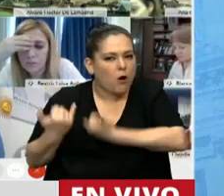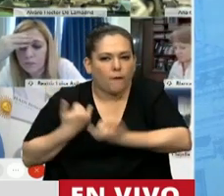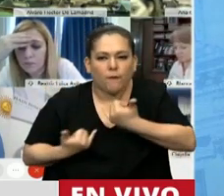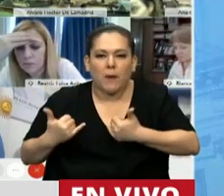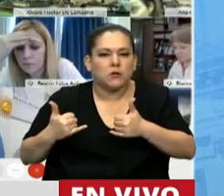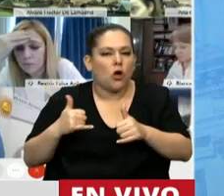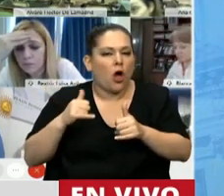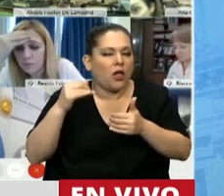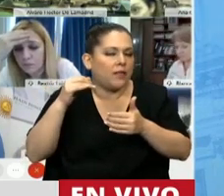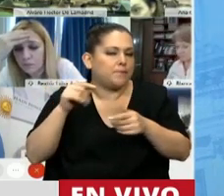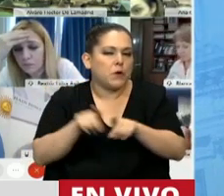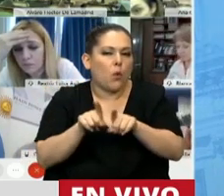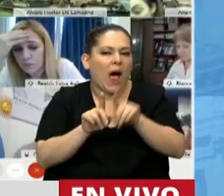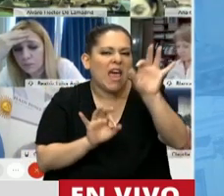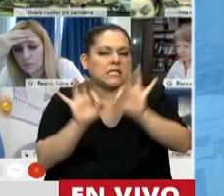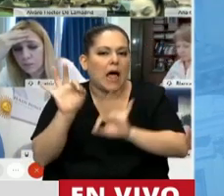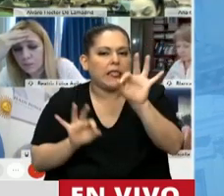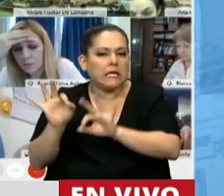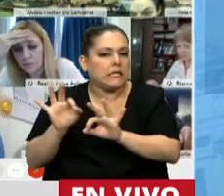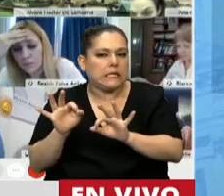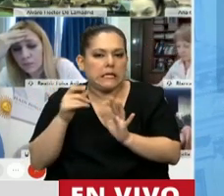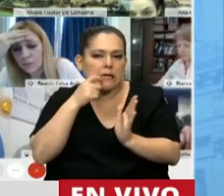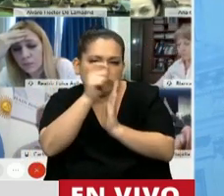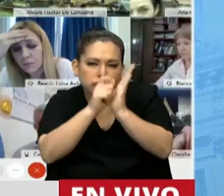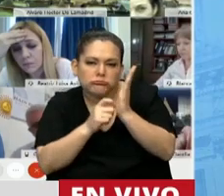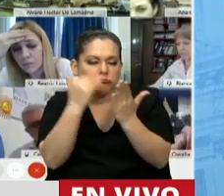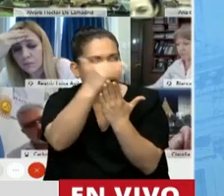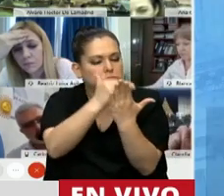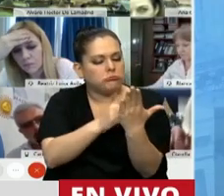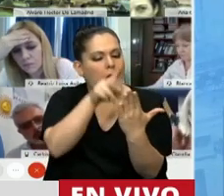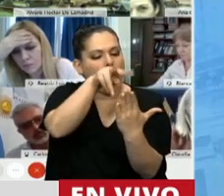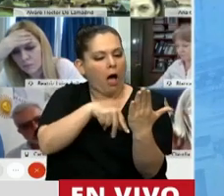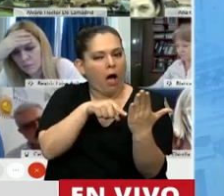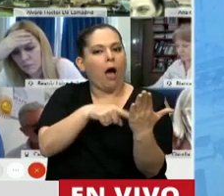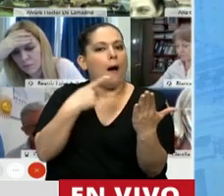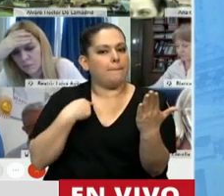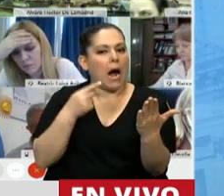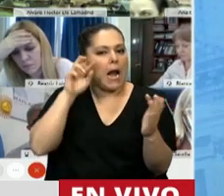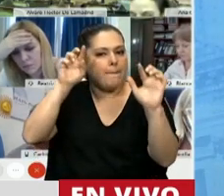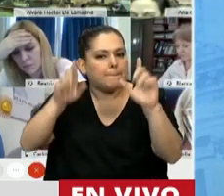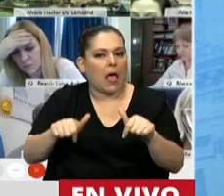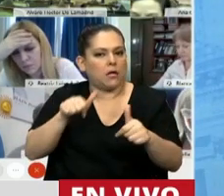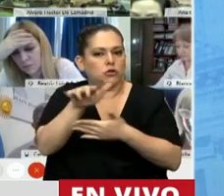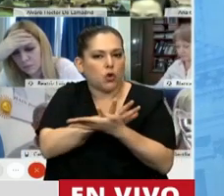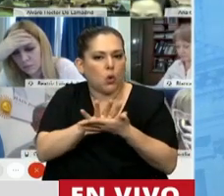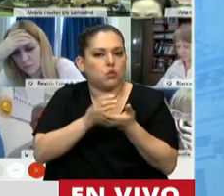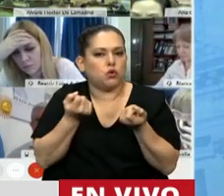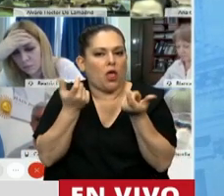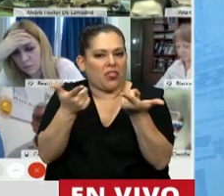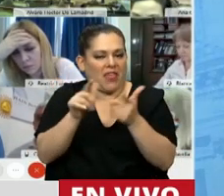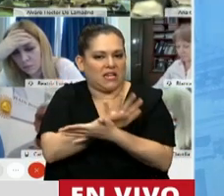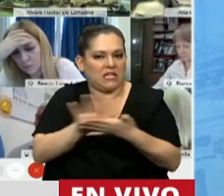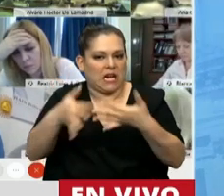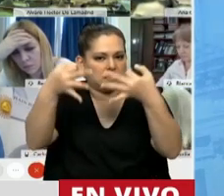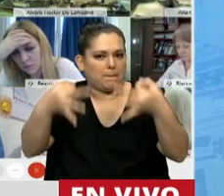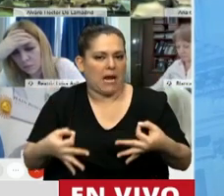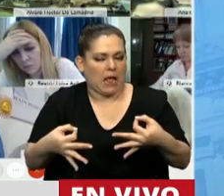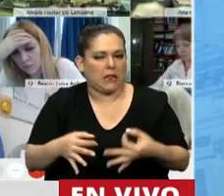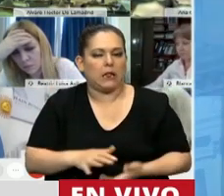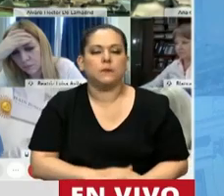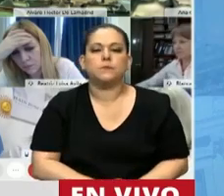datos para tener ojos y necesitamos acuerdos para tener soluciones estables y transparentes muchas